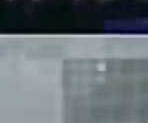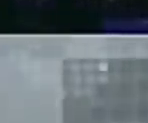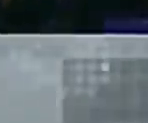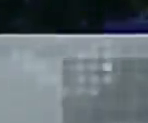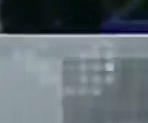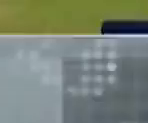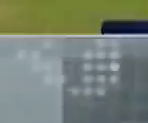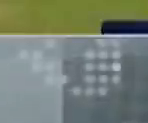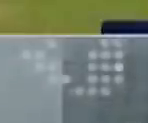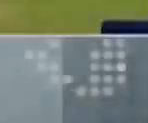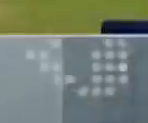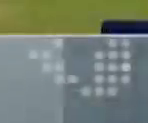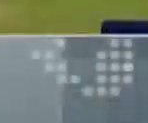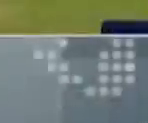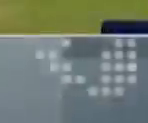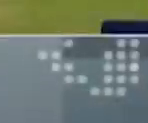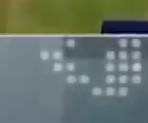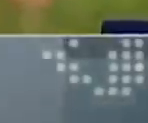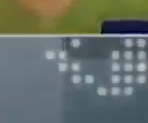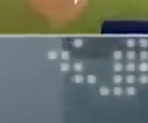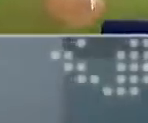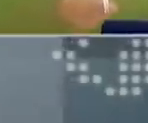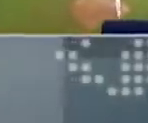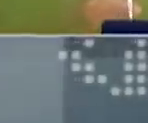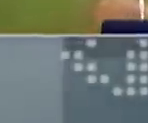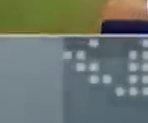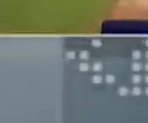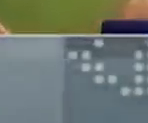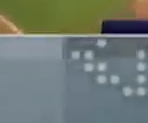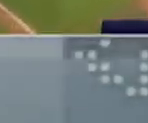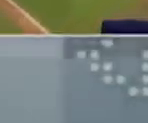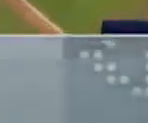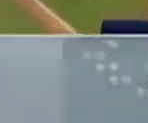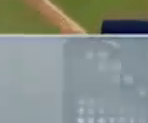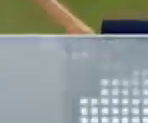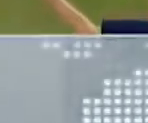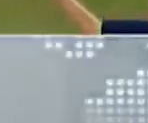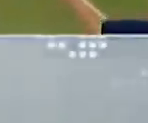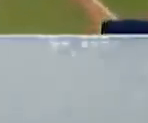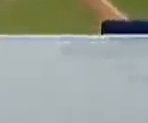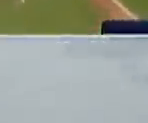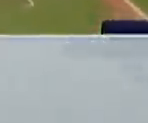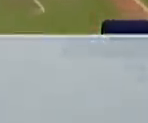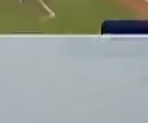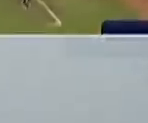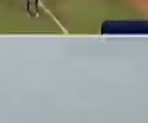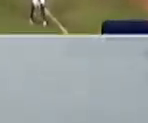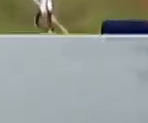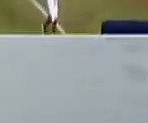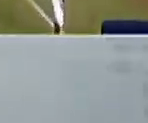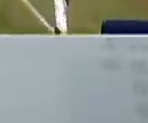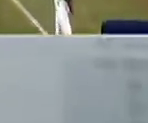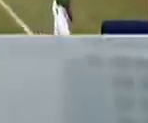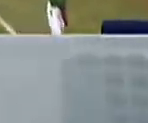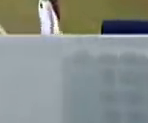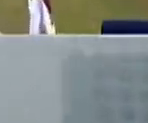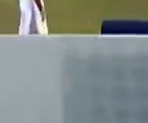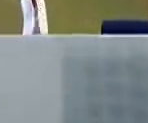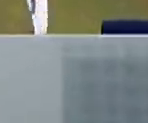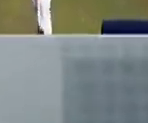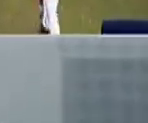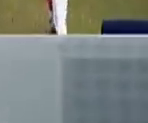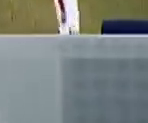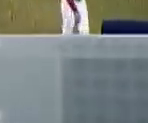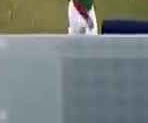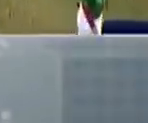y Venezuela iba perdiendo 1-0. Y en ese momento tuve que hacer unas